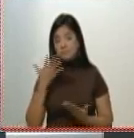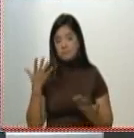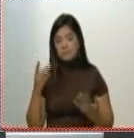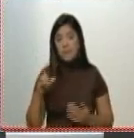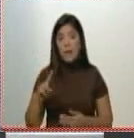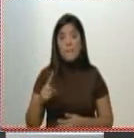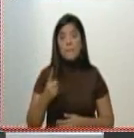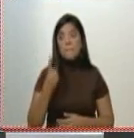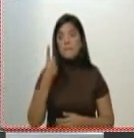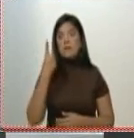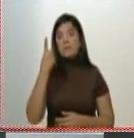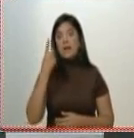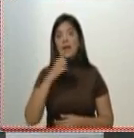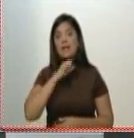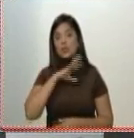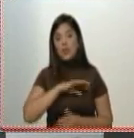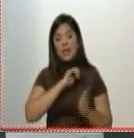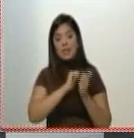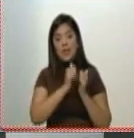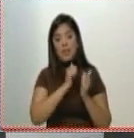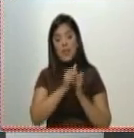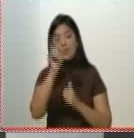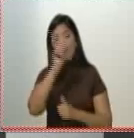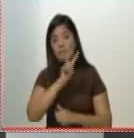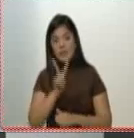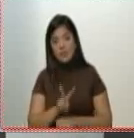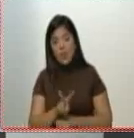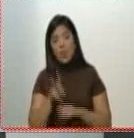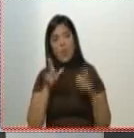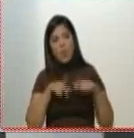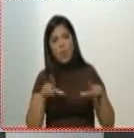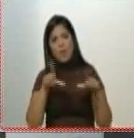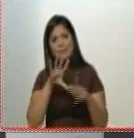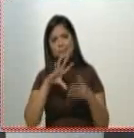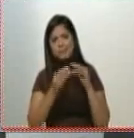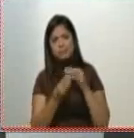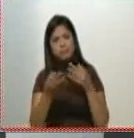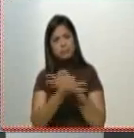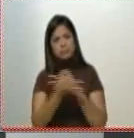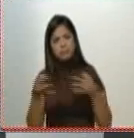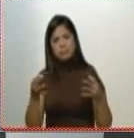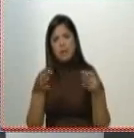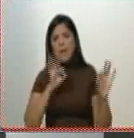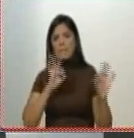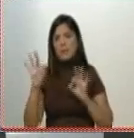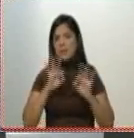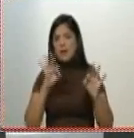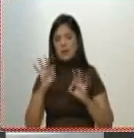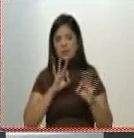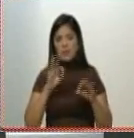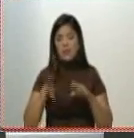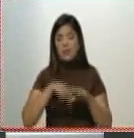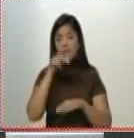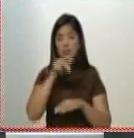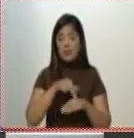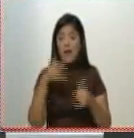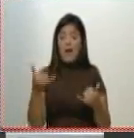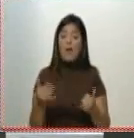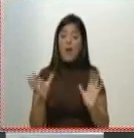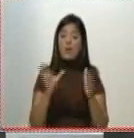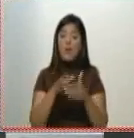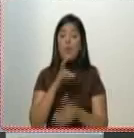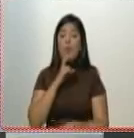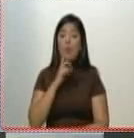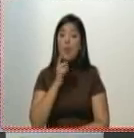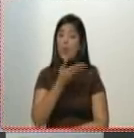vez sucede en la historia del deporte venezolano, unos espacios acordes para la preparación de nuestras selecciones nacionales, de nuestra generación de oro.